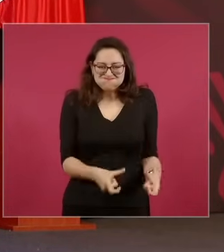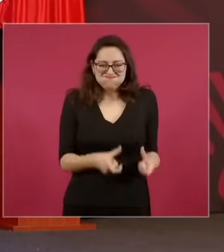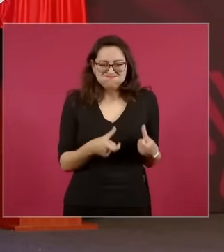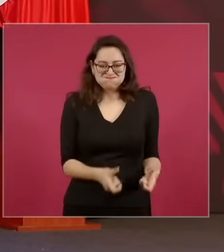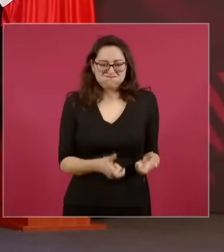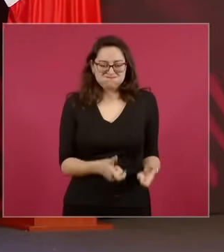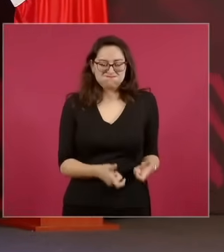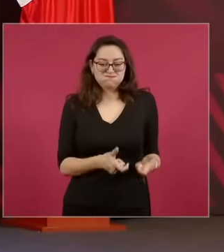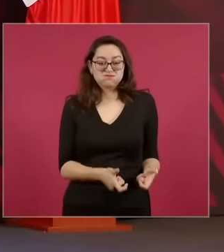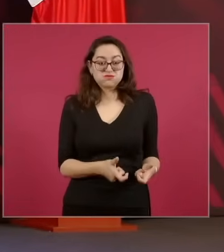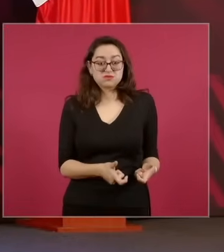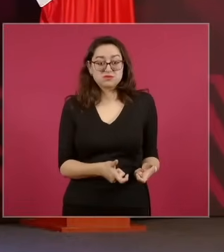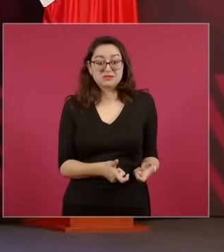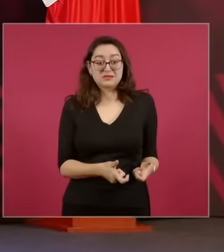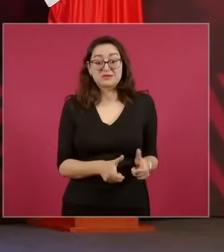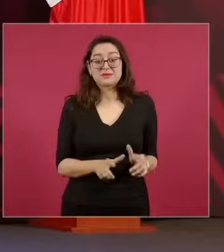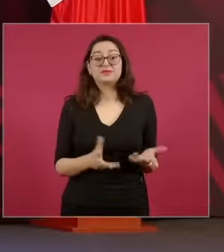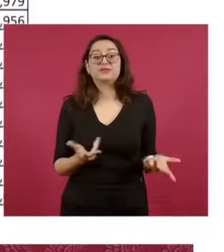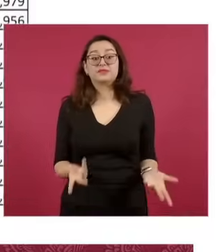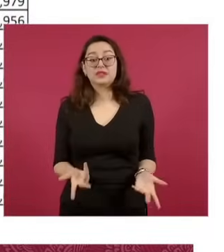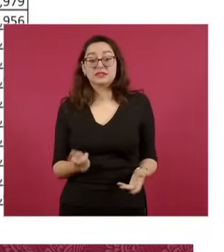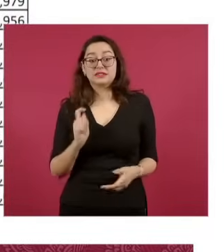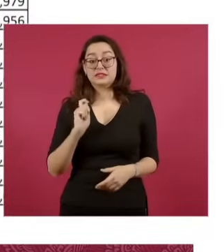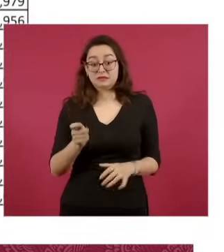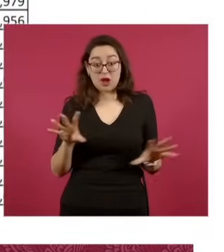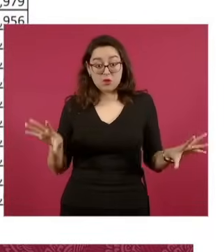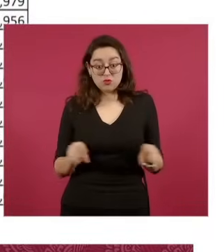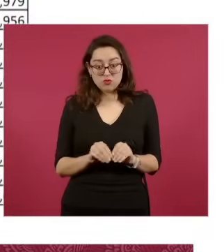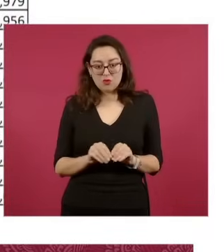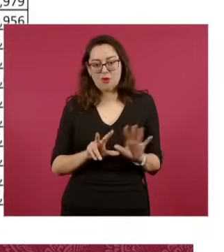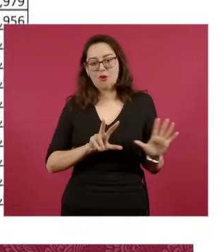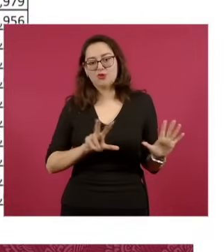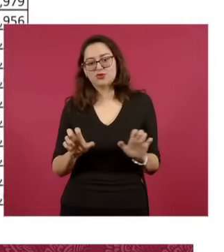Llega casi a 800,000 mensual.